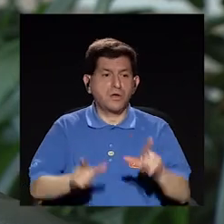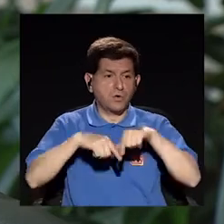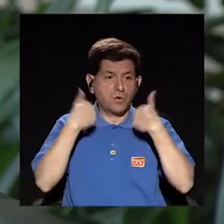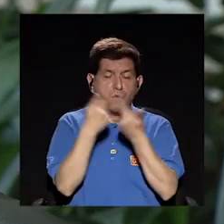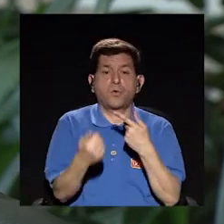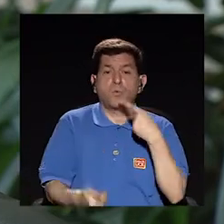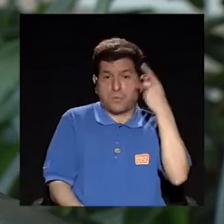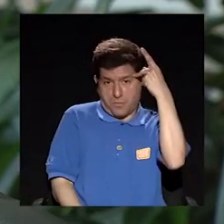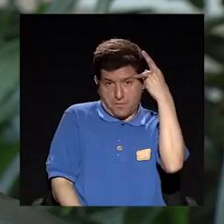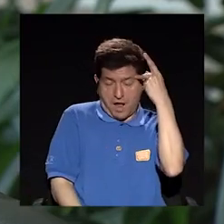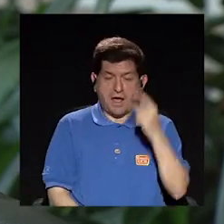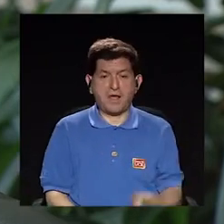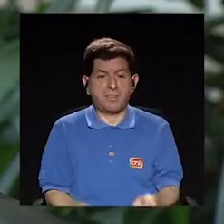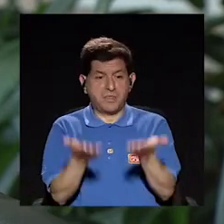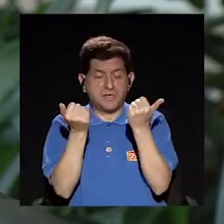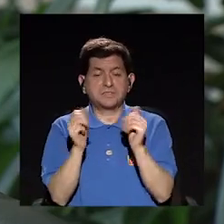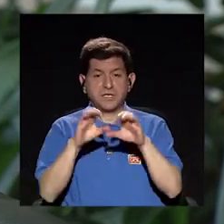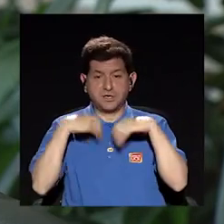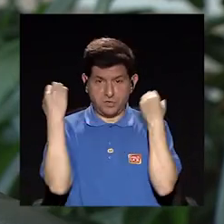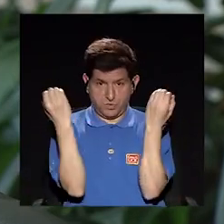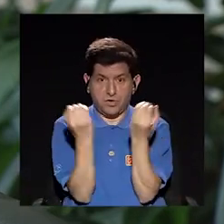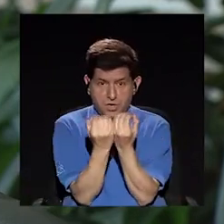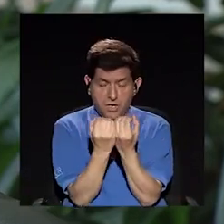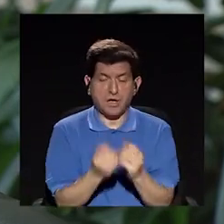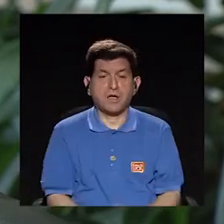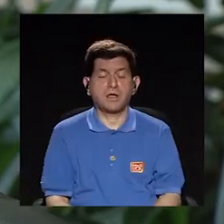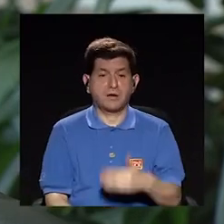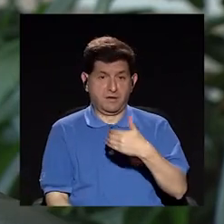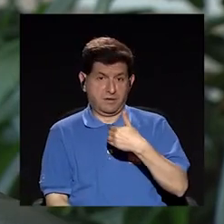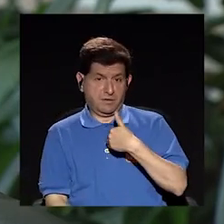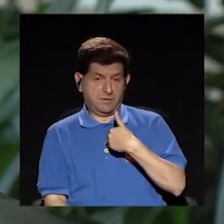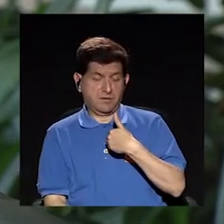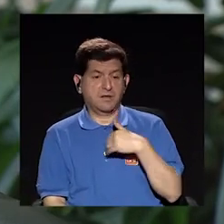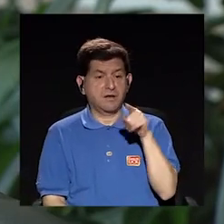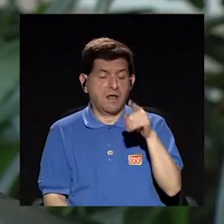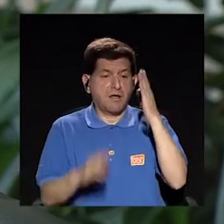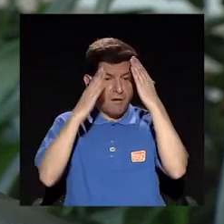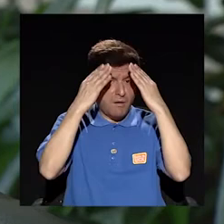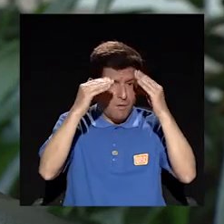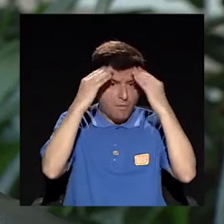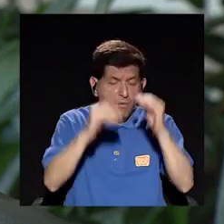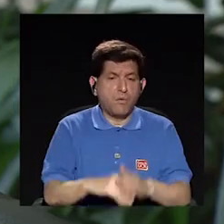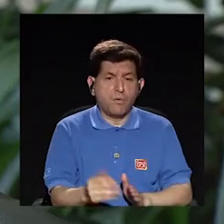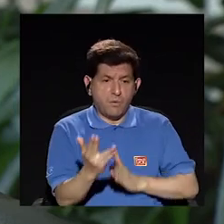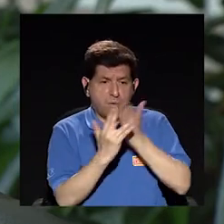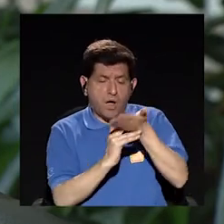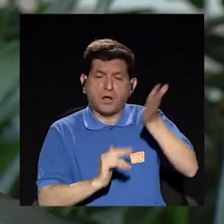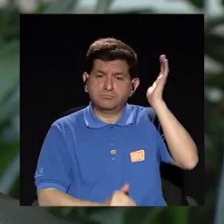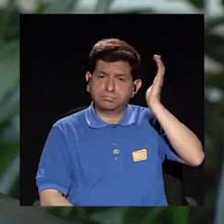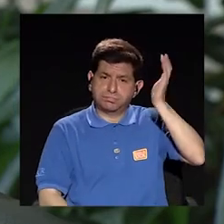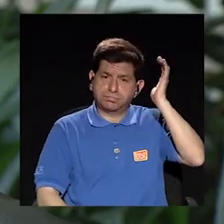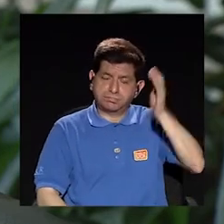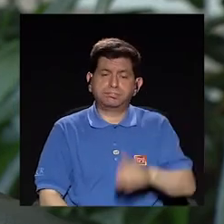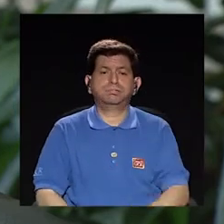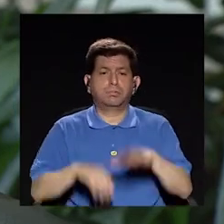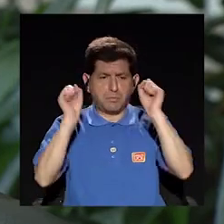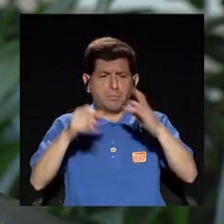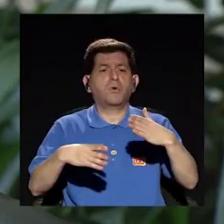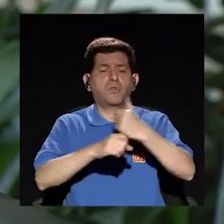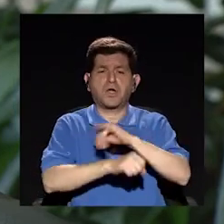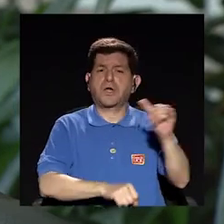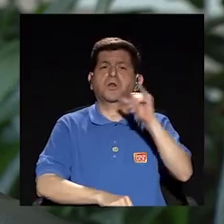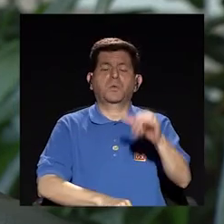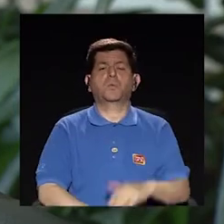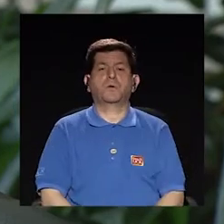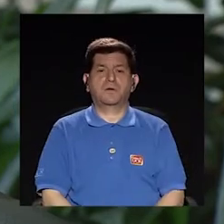un grupo de padres, por ejemplo, que se quiera organizar para recibir esta información por medio de una charla, lo podemos